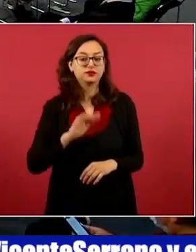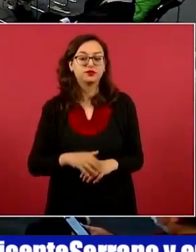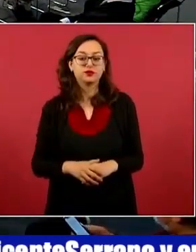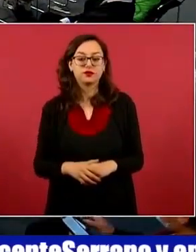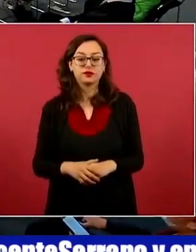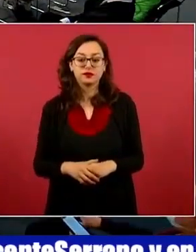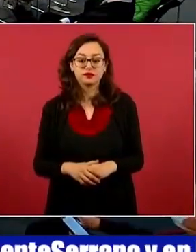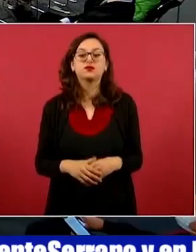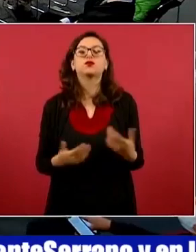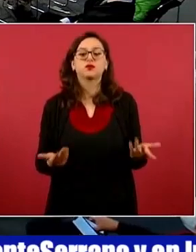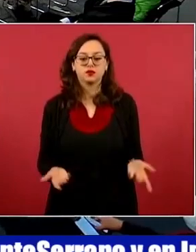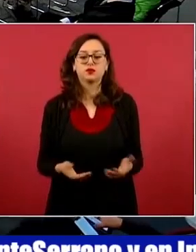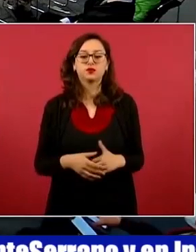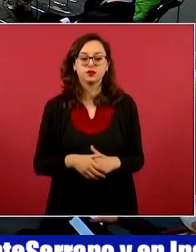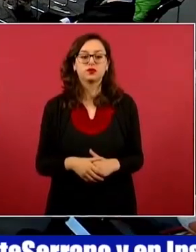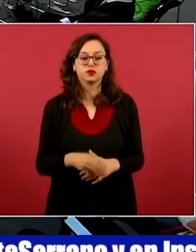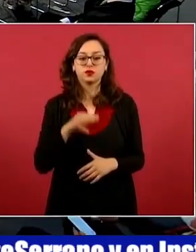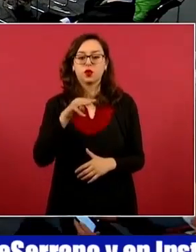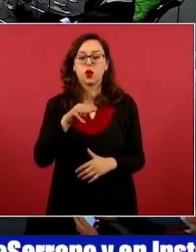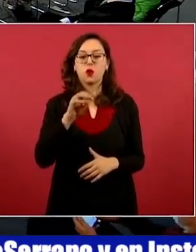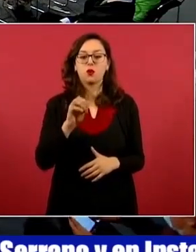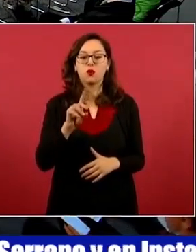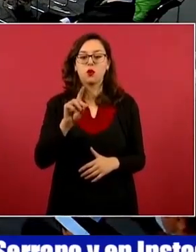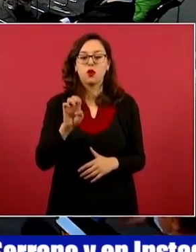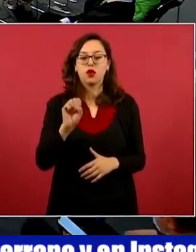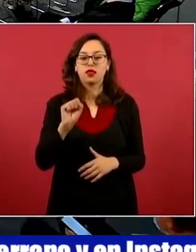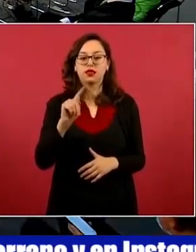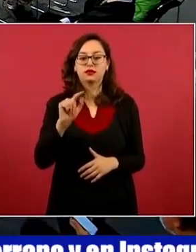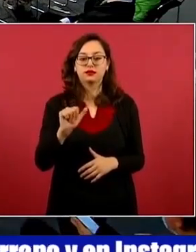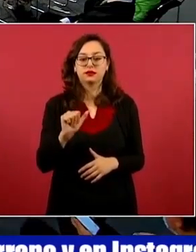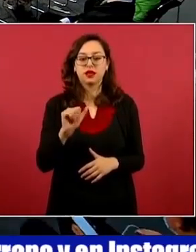Modesta Fuentes, Modesta Fuentes.